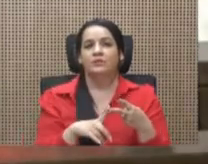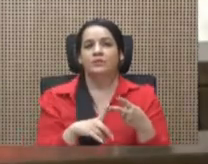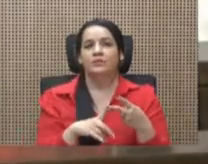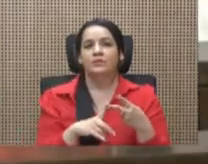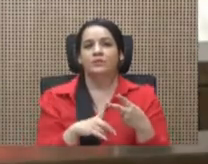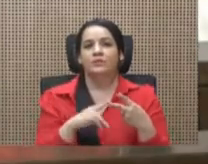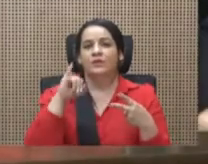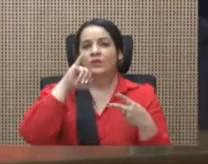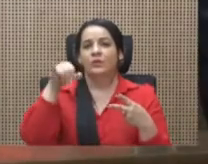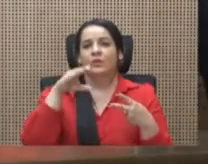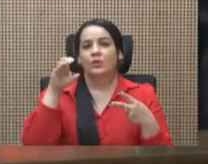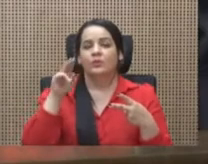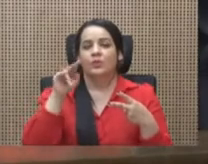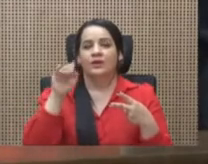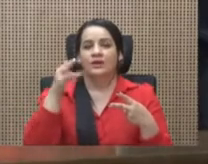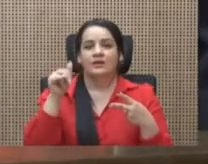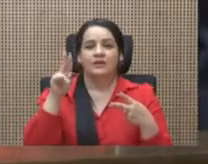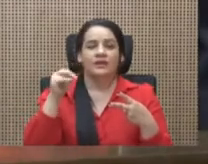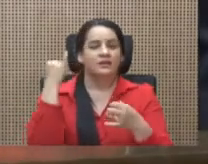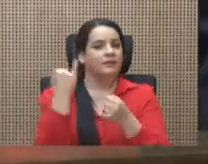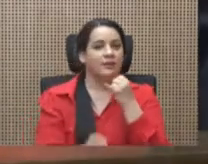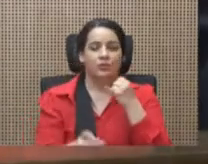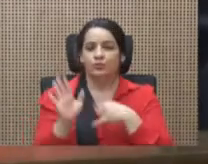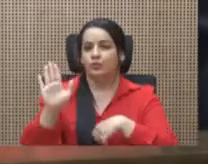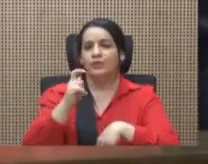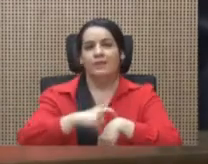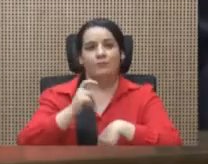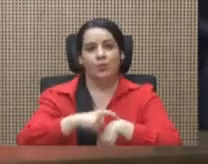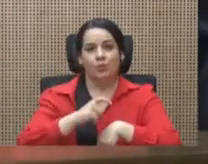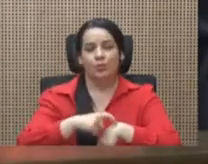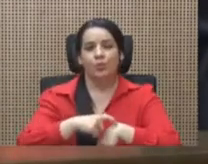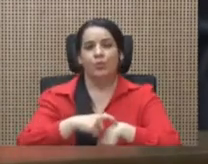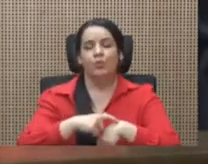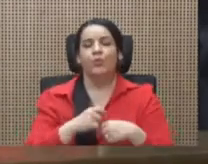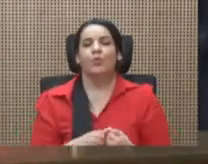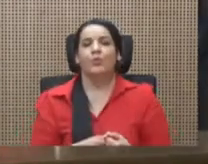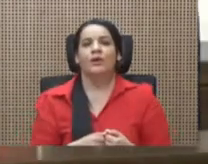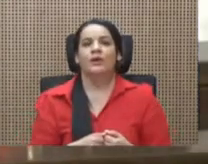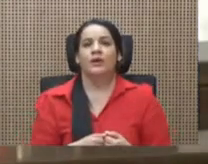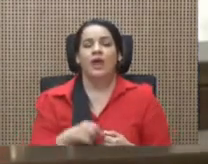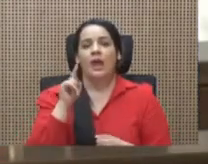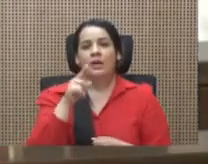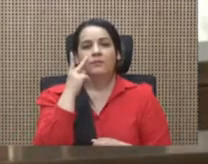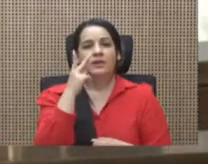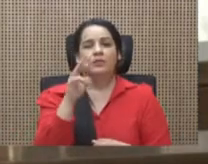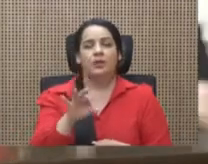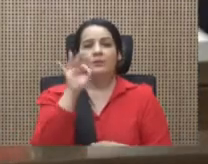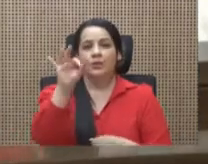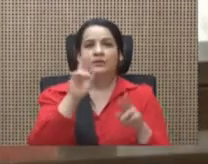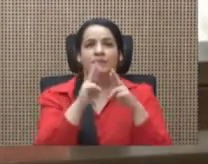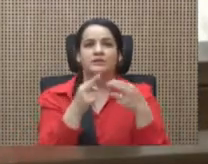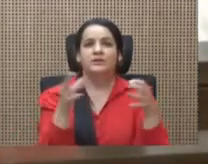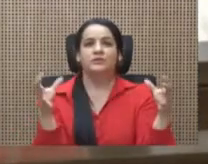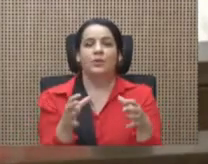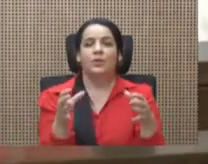don Jonathan Acuña agotó su tiempo, así es que ahí veríamos en la próxima sesión